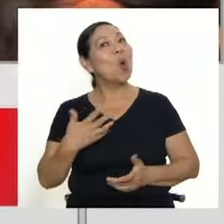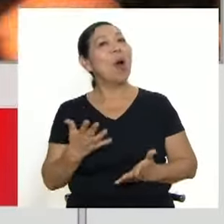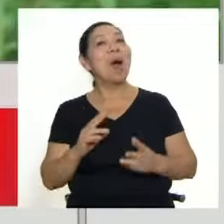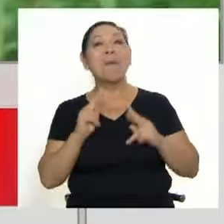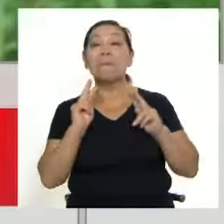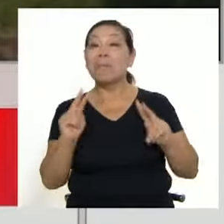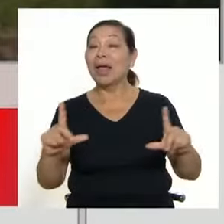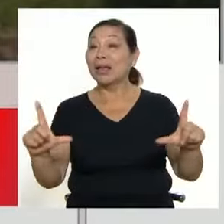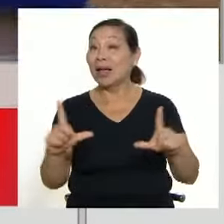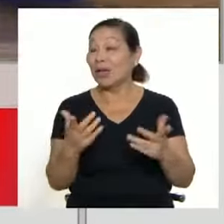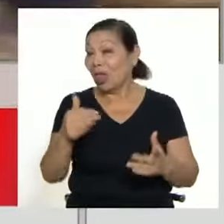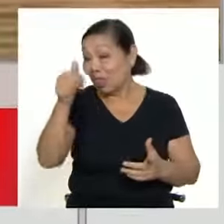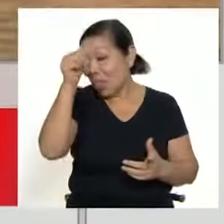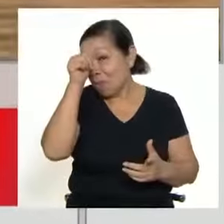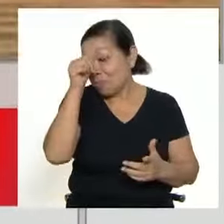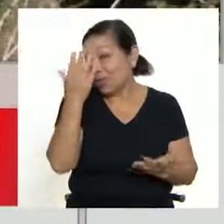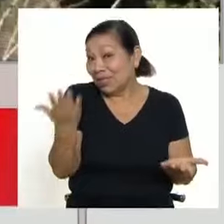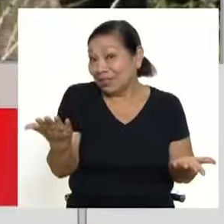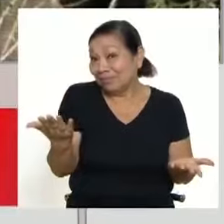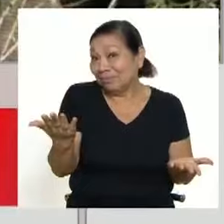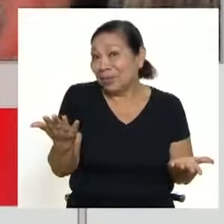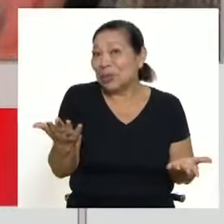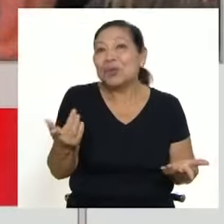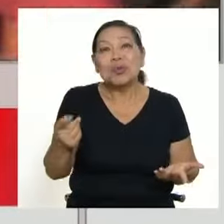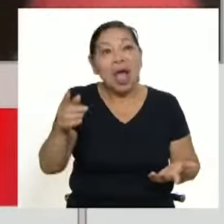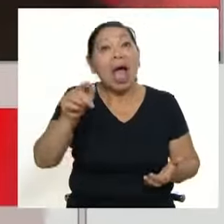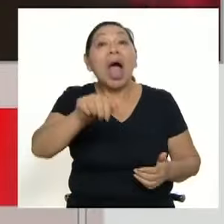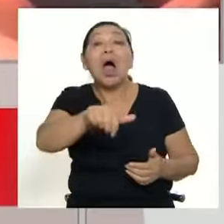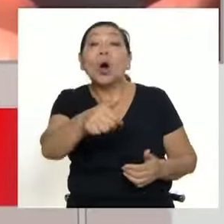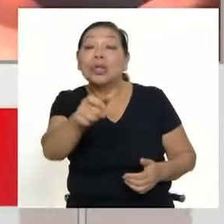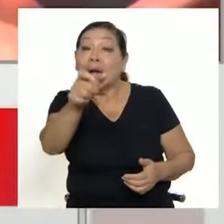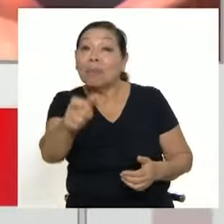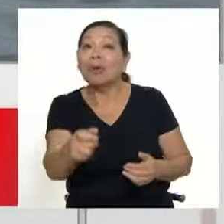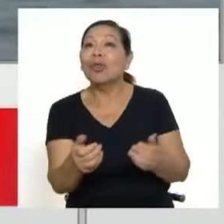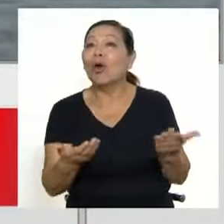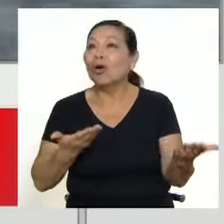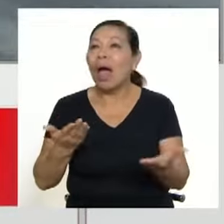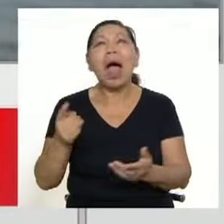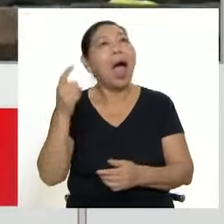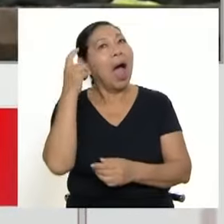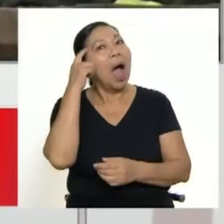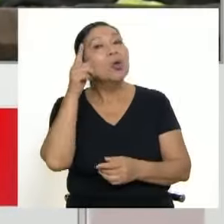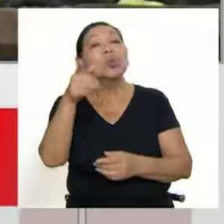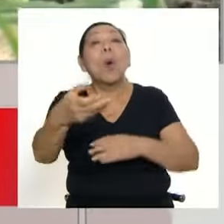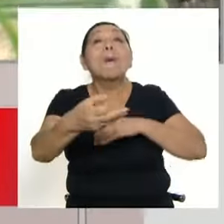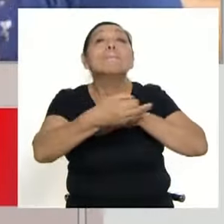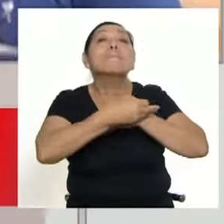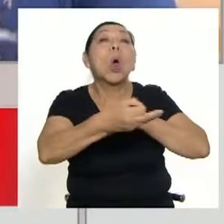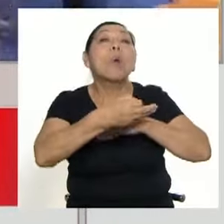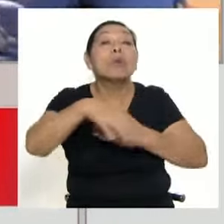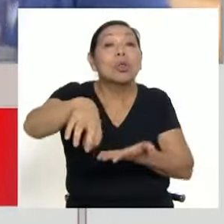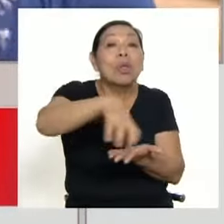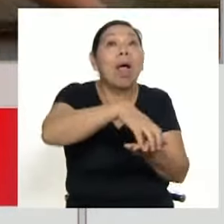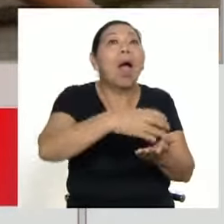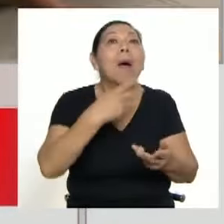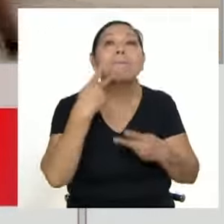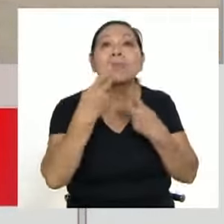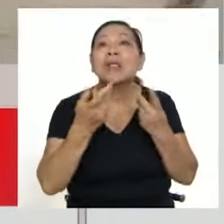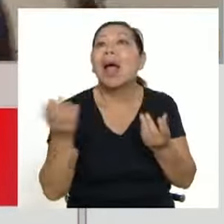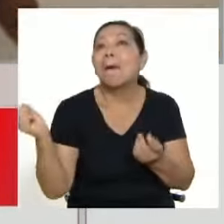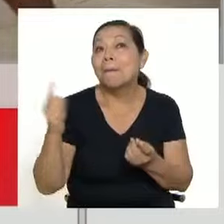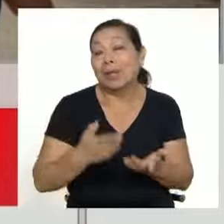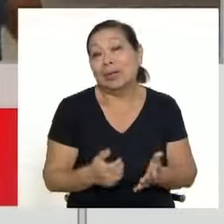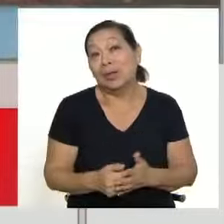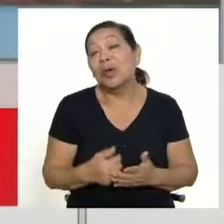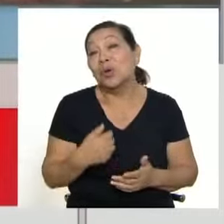ver el programa en tu casa el domingo, a mí te llena saber que hay gente que le ha motivado algunas cosas lindas de su vida, Reportaje al Perú. Sí, por